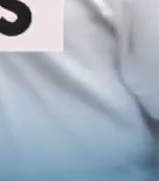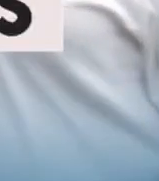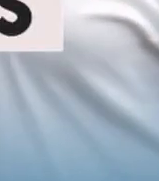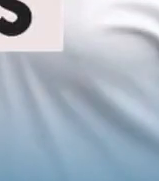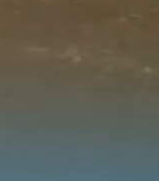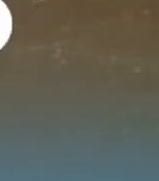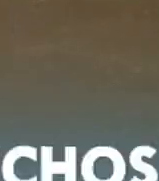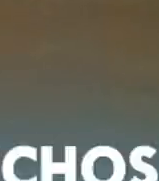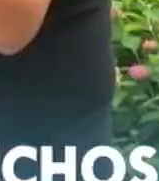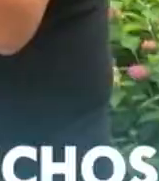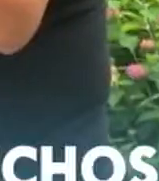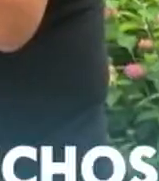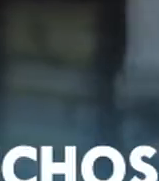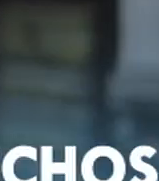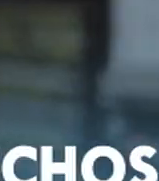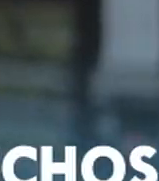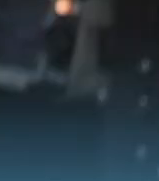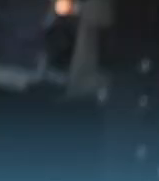Hechos.